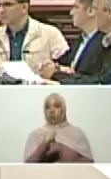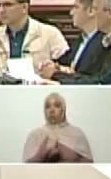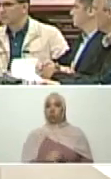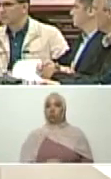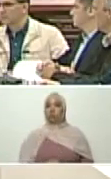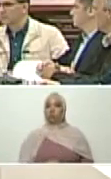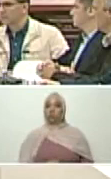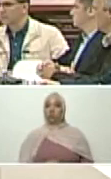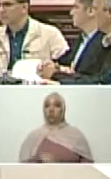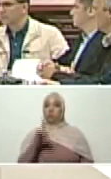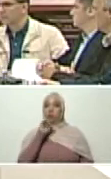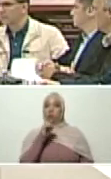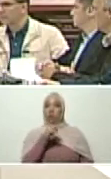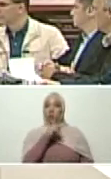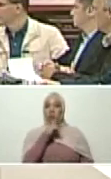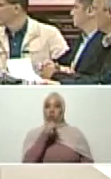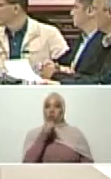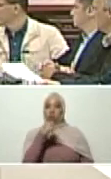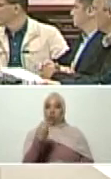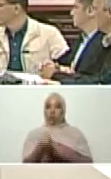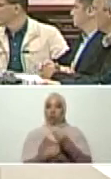Aquí en el norte, ¿vale?